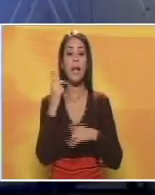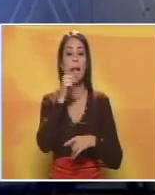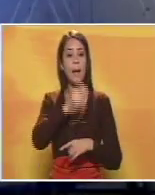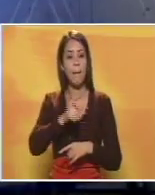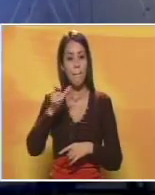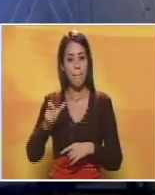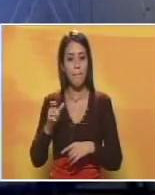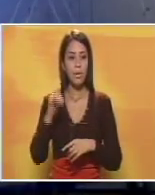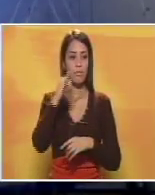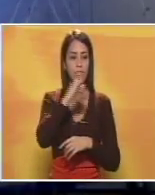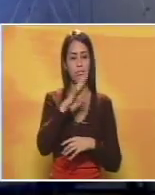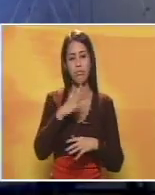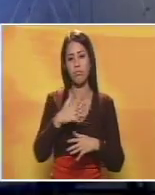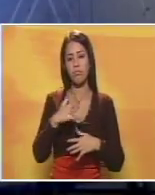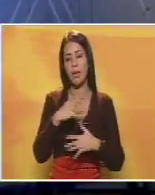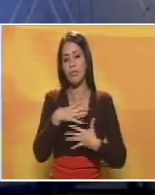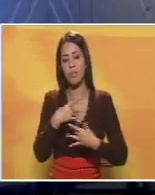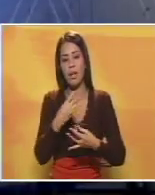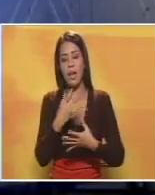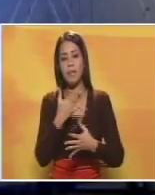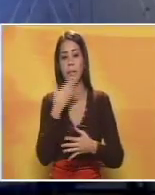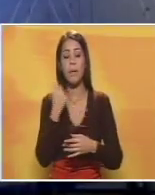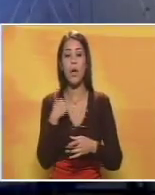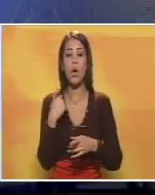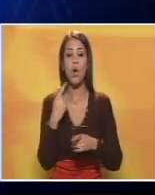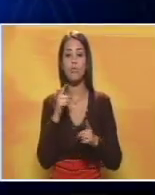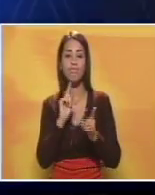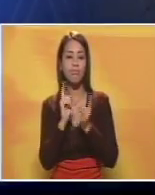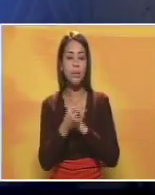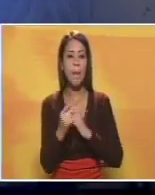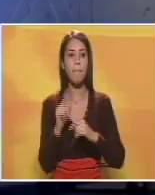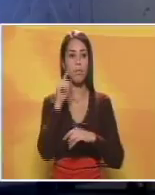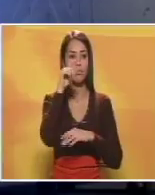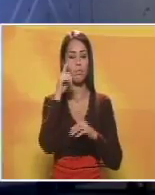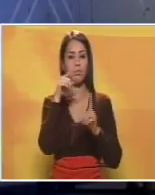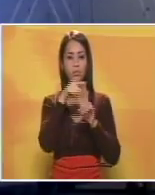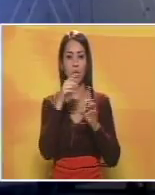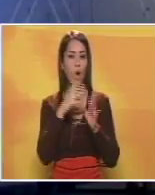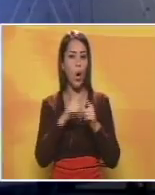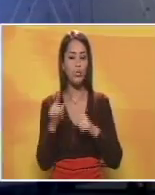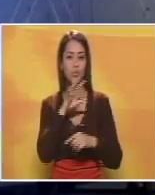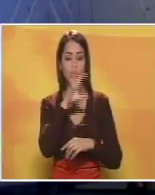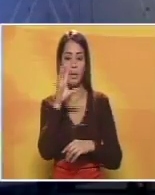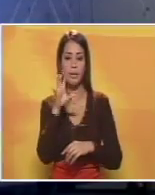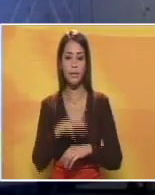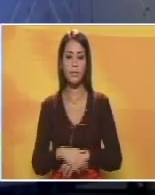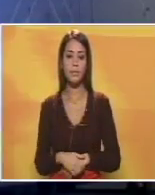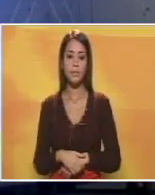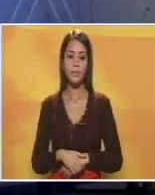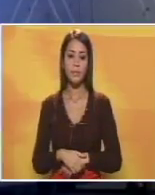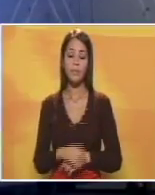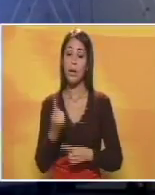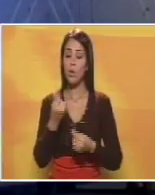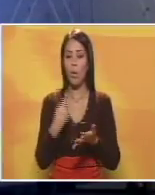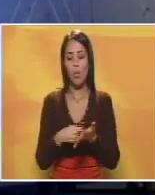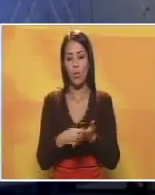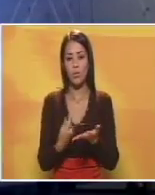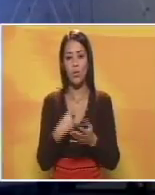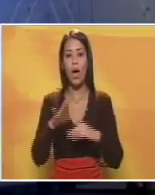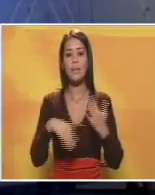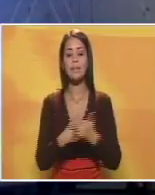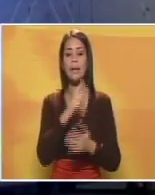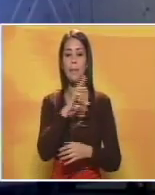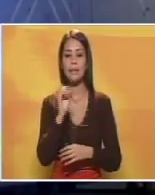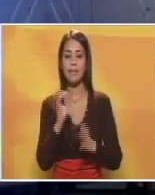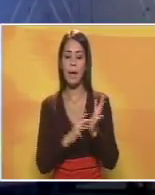pasajeros que prefieran cambiar su destino final lo podrán hacer de acuerdo a la disponibilidad de vuelos y sin costo alguno hasta el 20 de